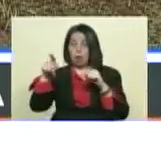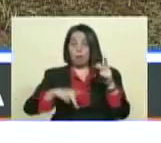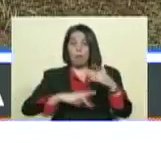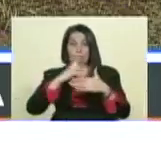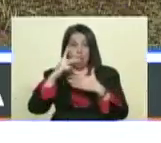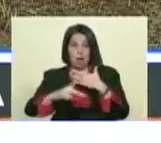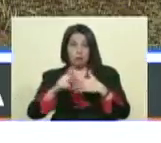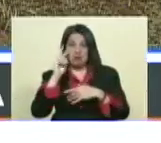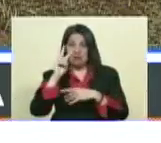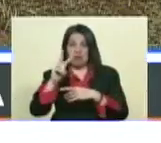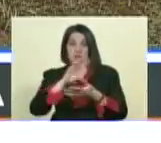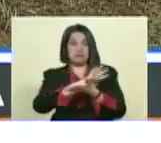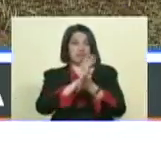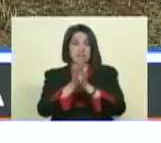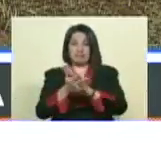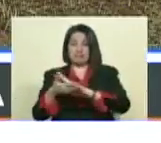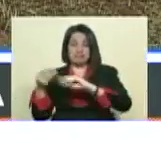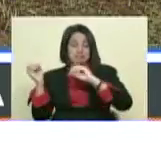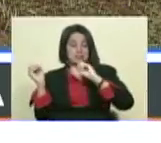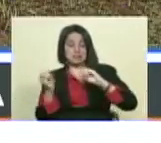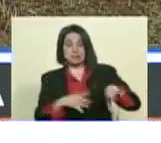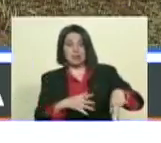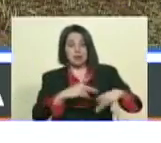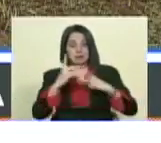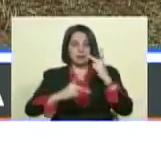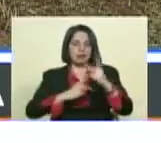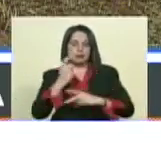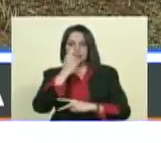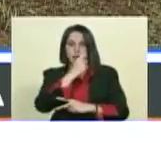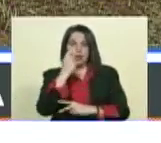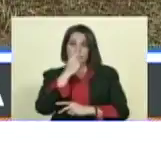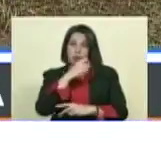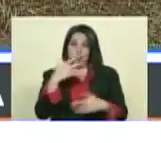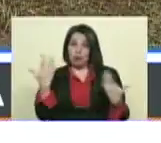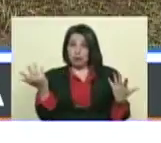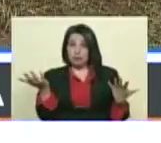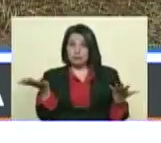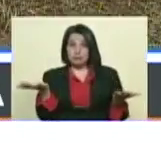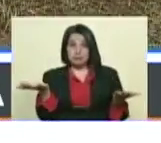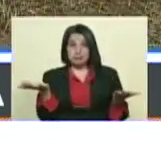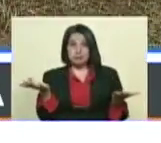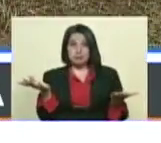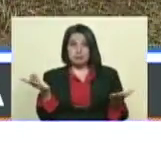que terminamos toda la producción de droga. Presidente Donald Trump,